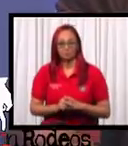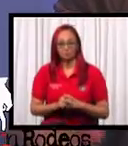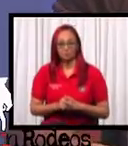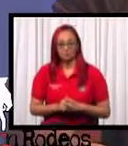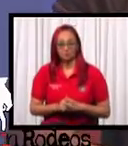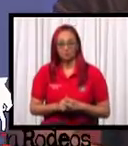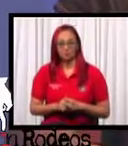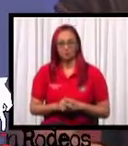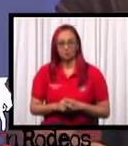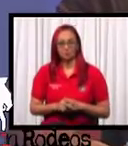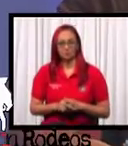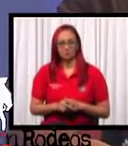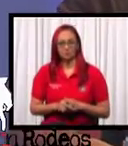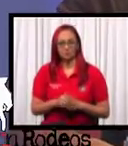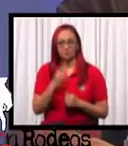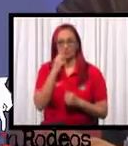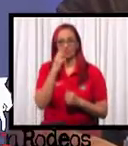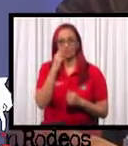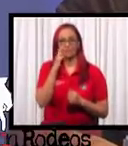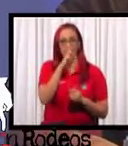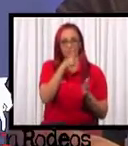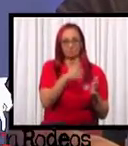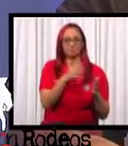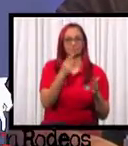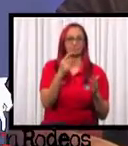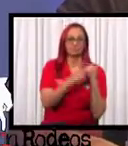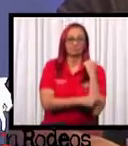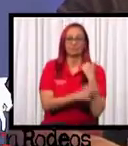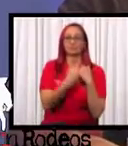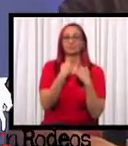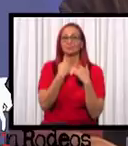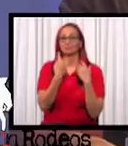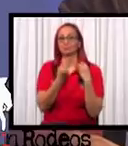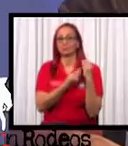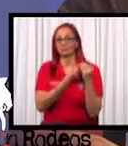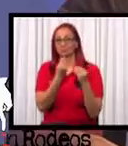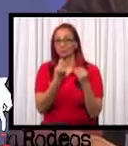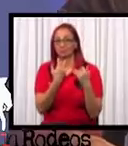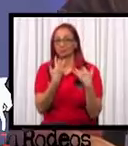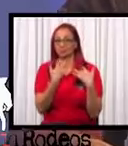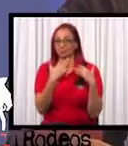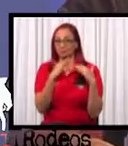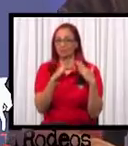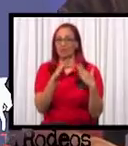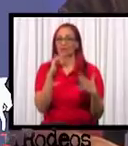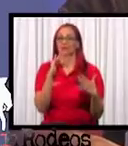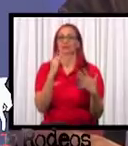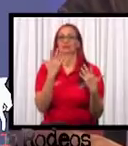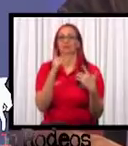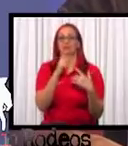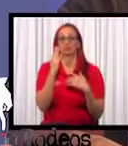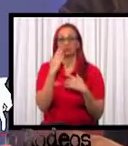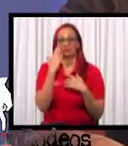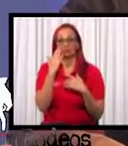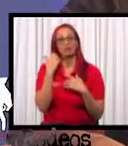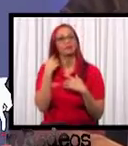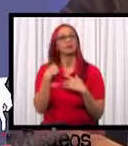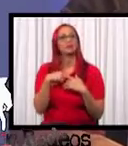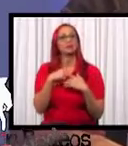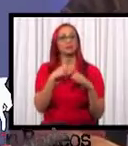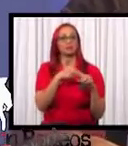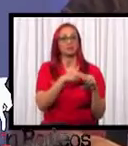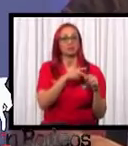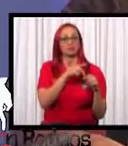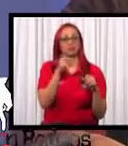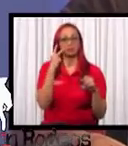Costa Rica es un país caro, es un país con costos de producción bastante altos, ustedes lo saben, lo que es el combustible, lo que es la mano de